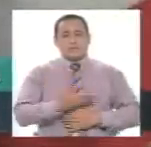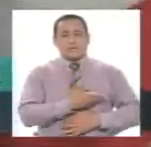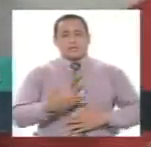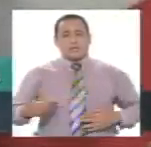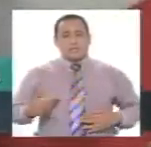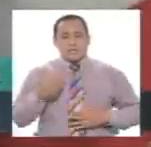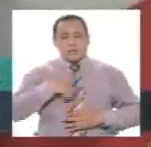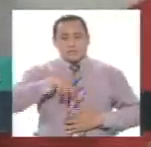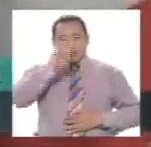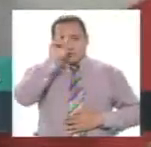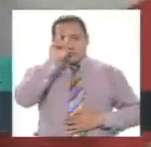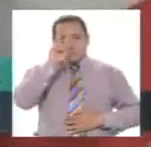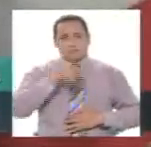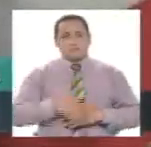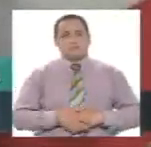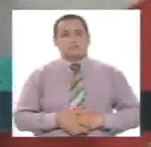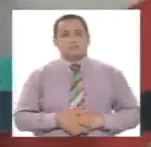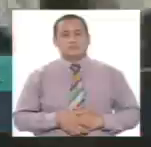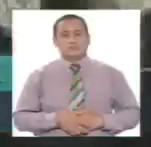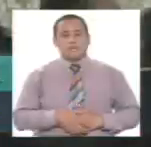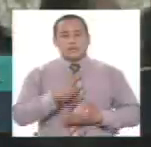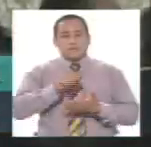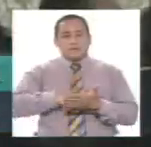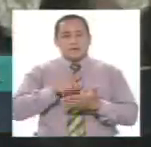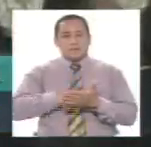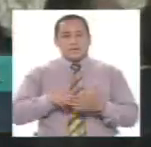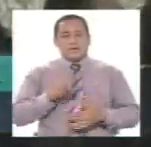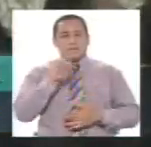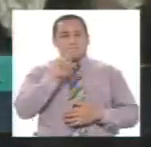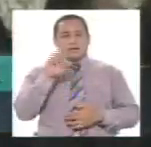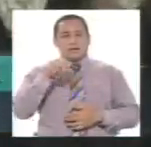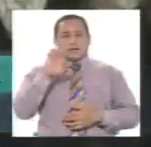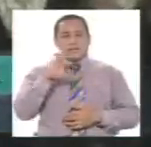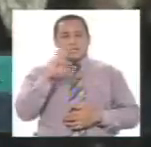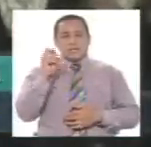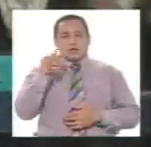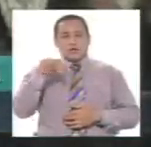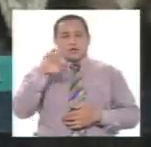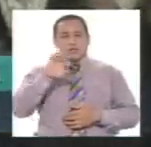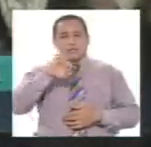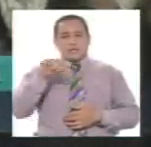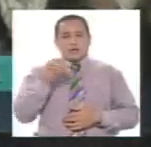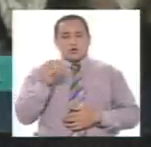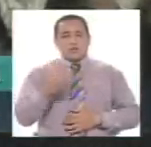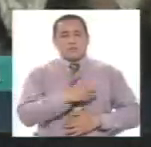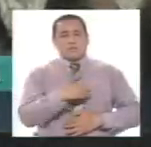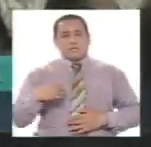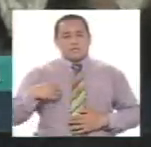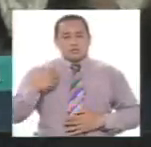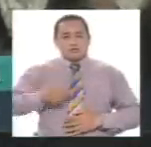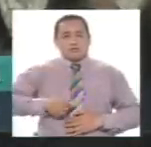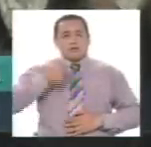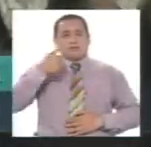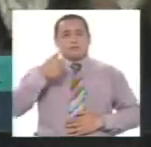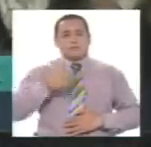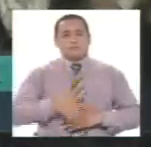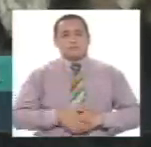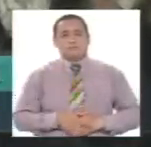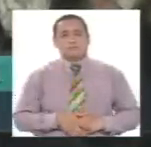presidente constitucional de la República. Rúbrica René Cornejo Díaz, presidente del Consejo de